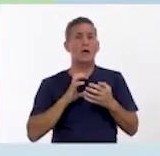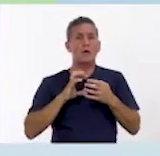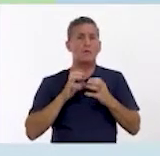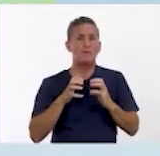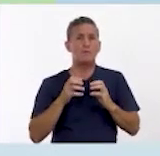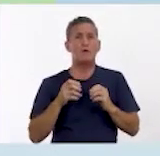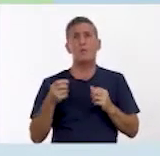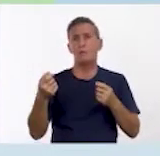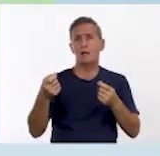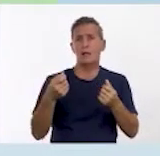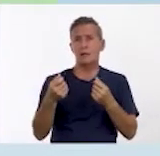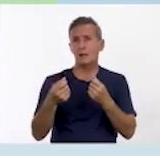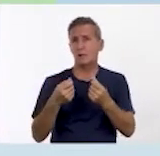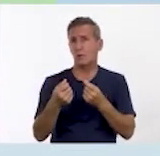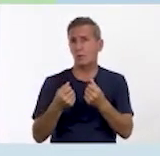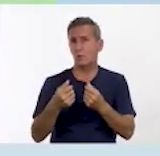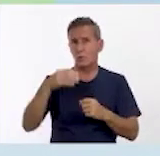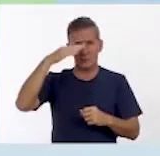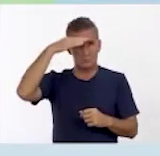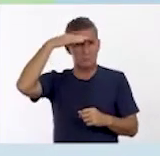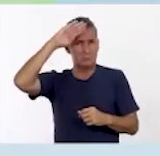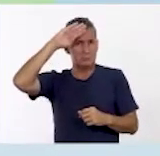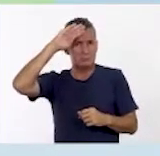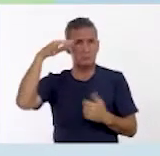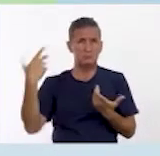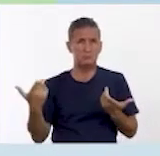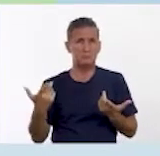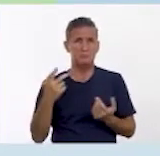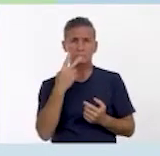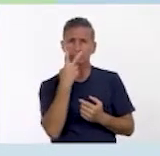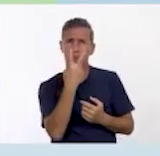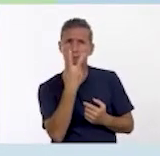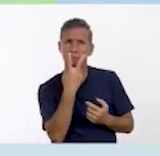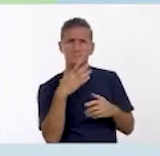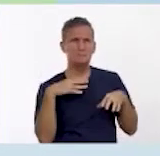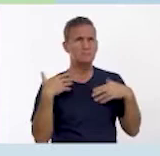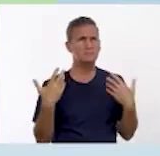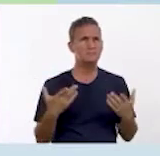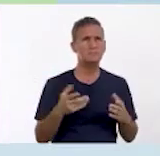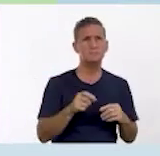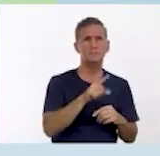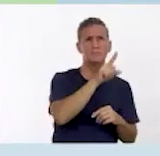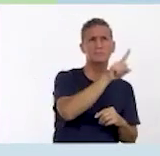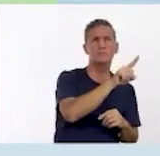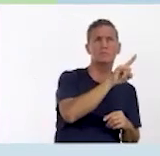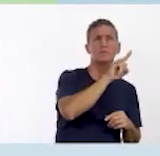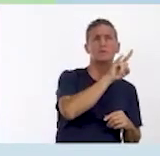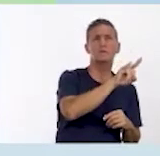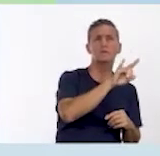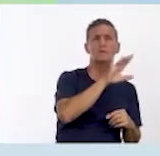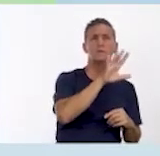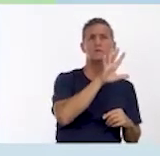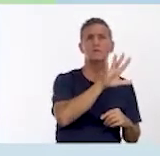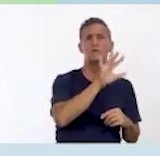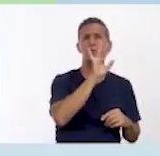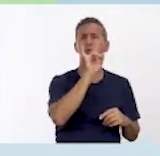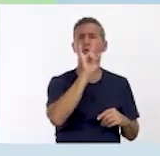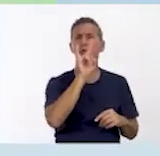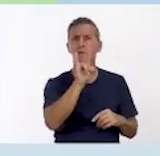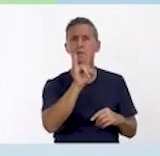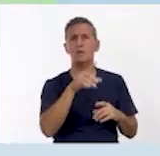de Cuba, lo primero que tenemos que ver es qué pasó de 1959 a 1989. Con